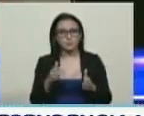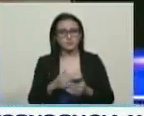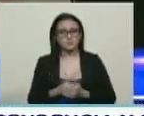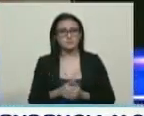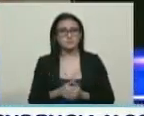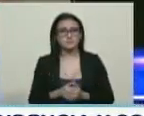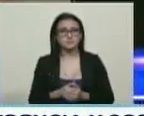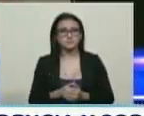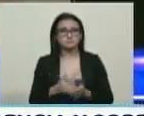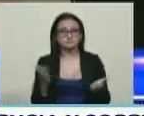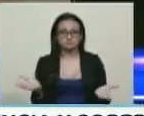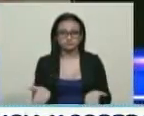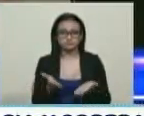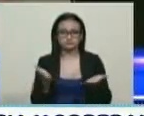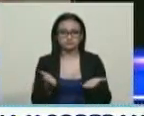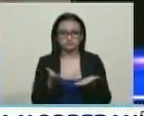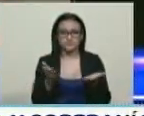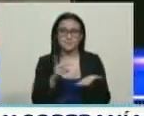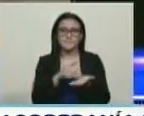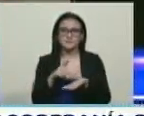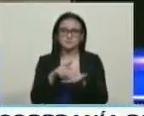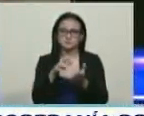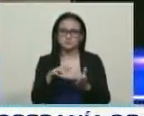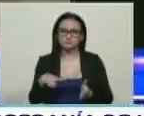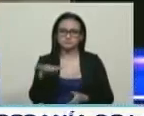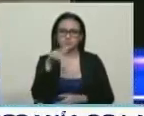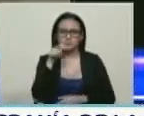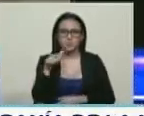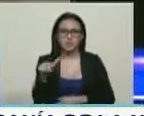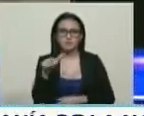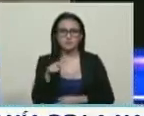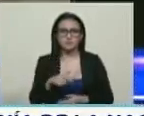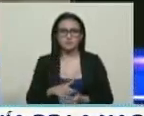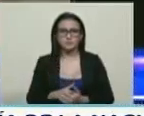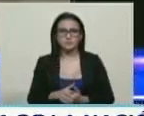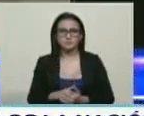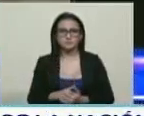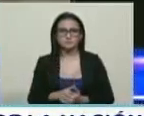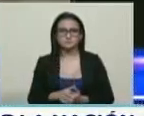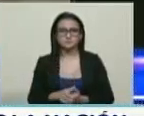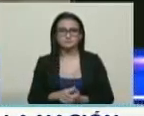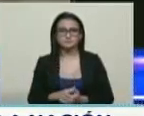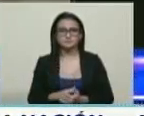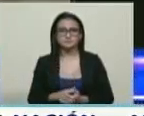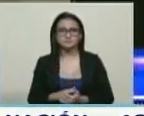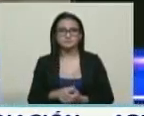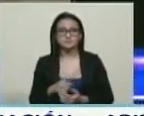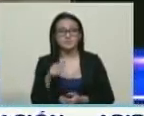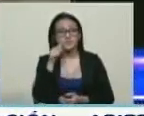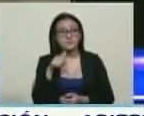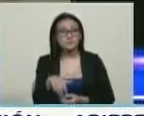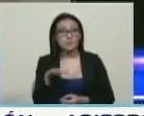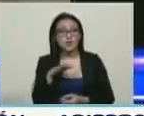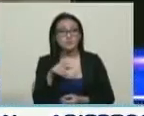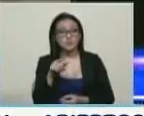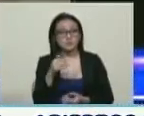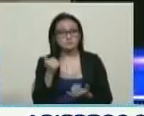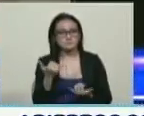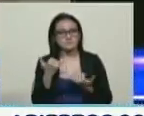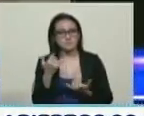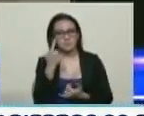supuesto, fomentar la participación ciudadana. De tal manera que es un extraordinario evento donde el poder popular es el gran